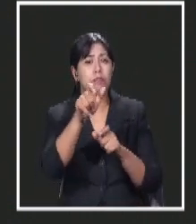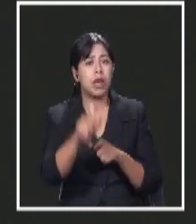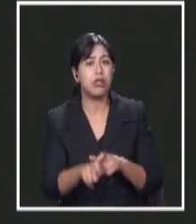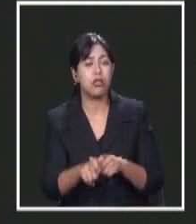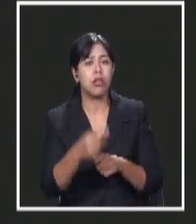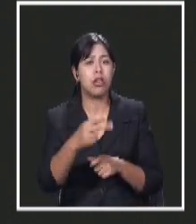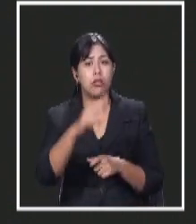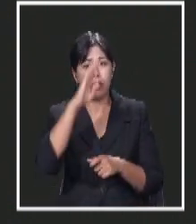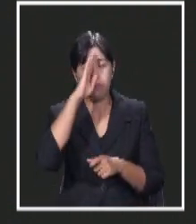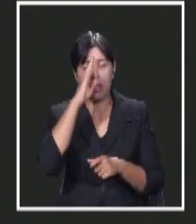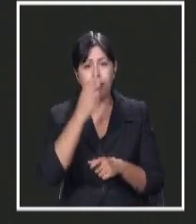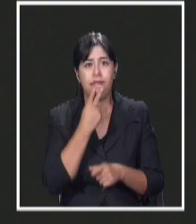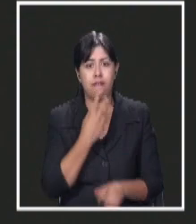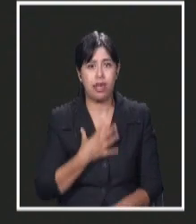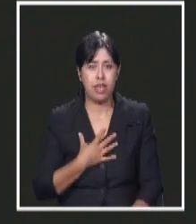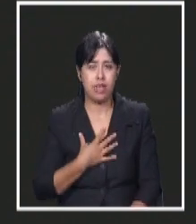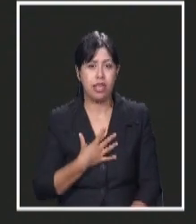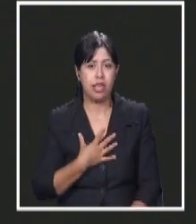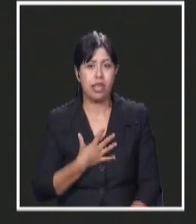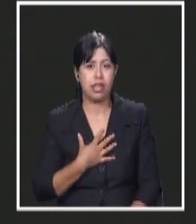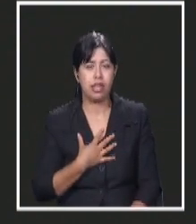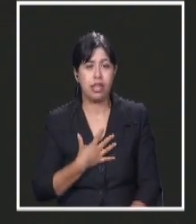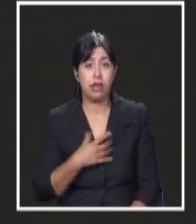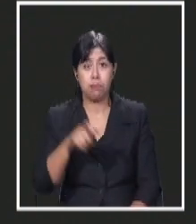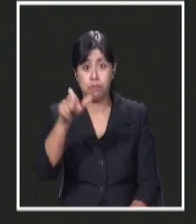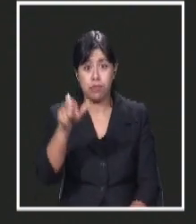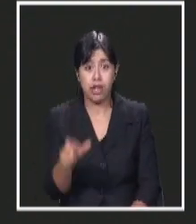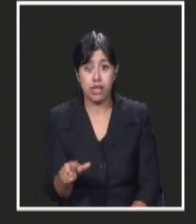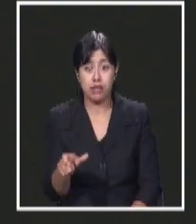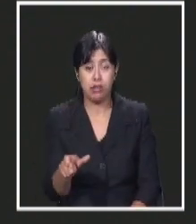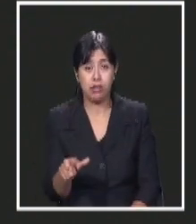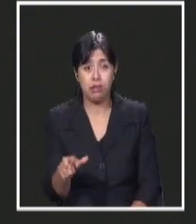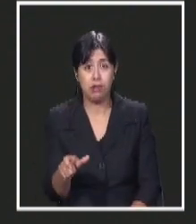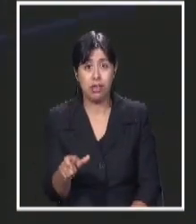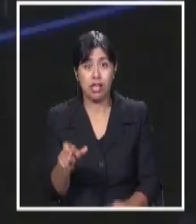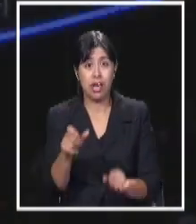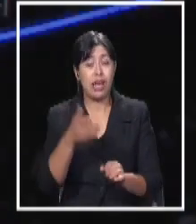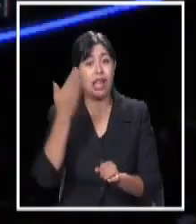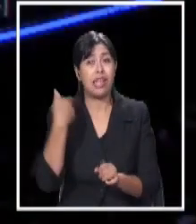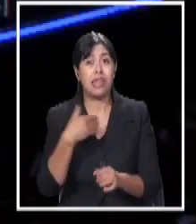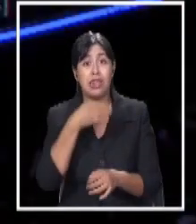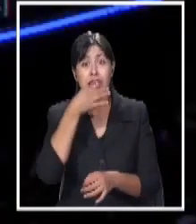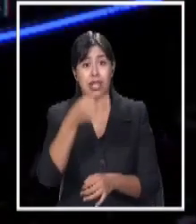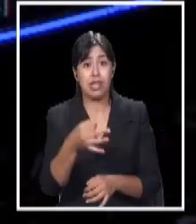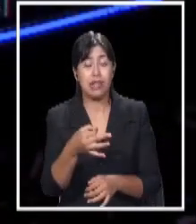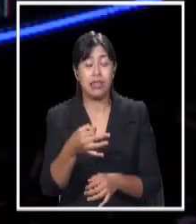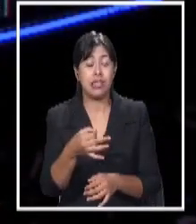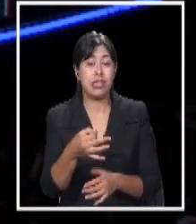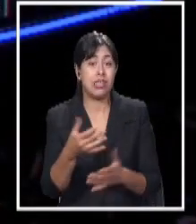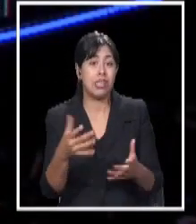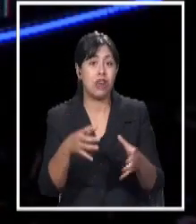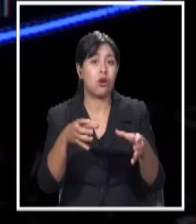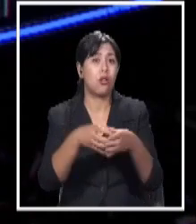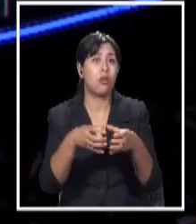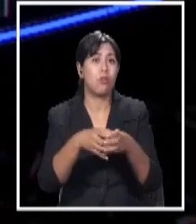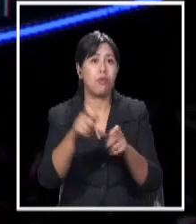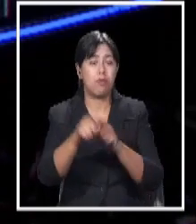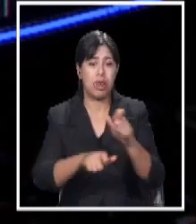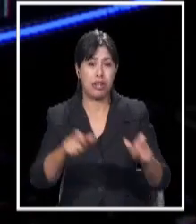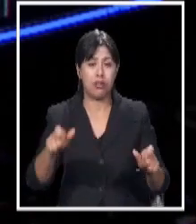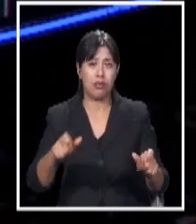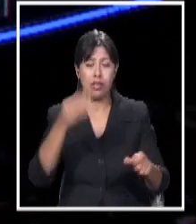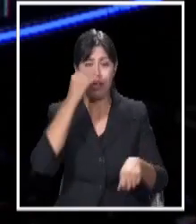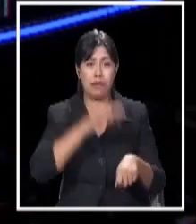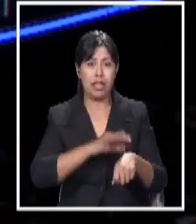de vida. Una persona con experiencia de vida es lo que antes se llamaba como, son agrupaciones de pacientes,